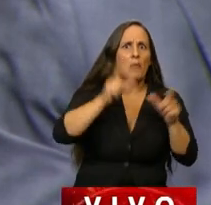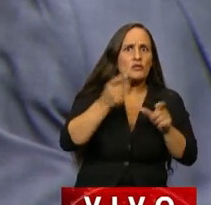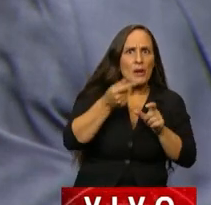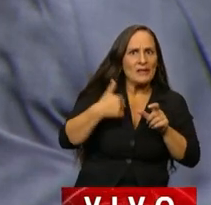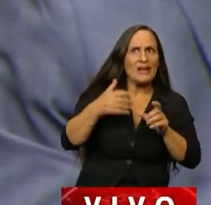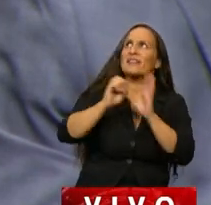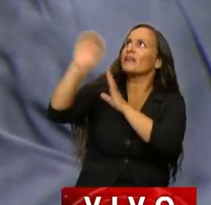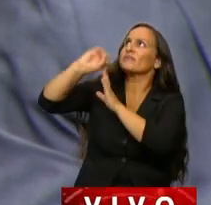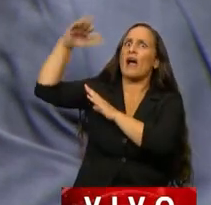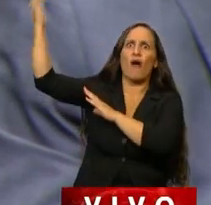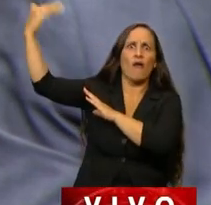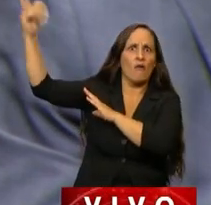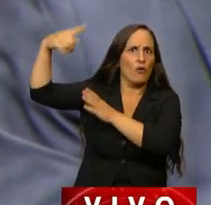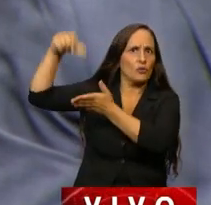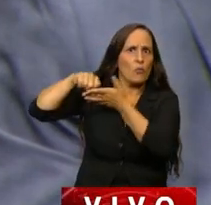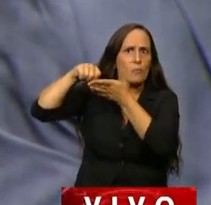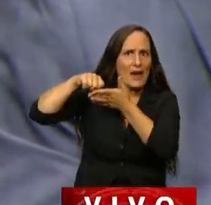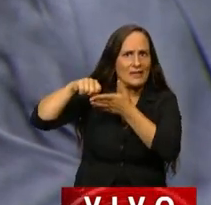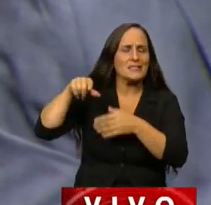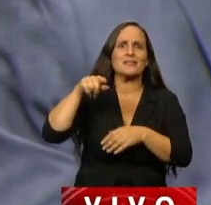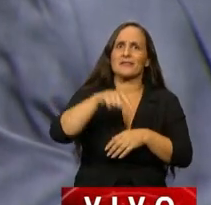de los residentes,